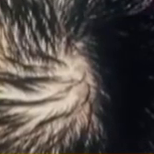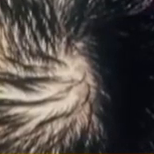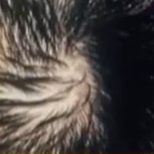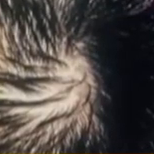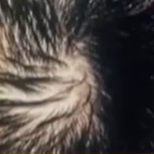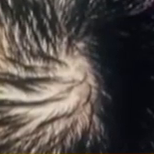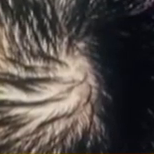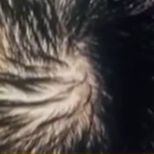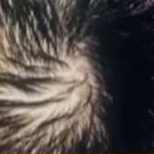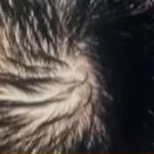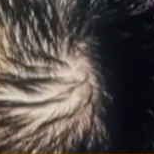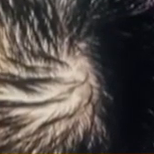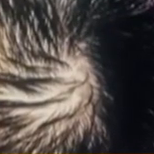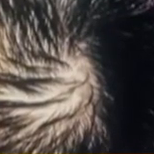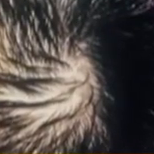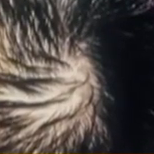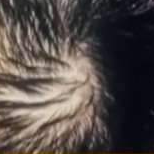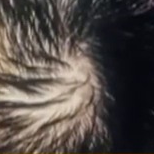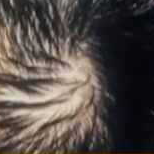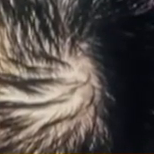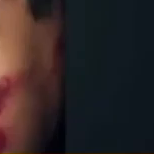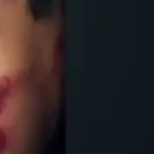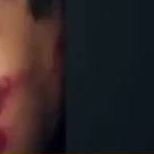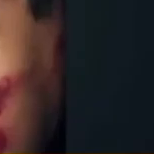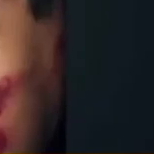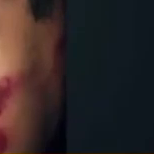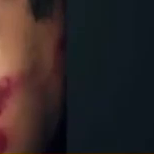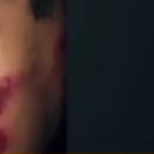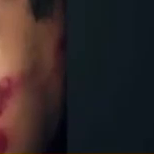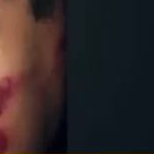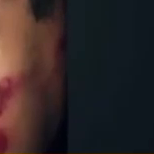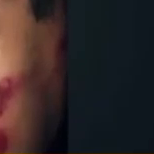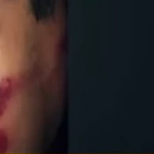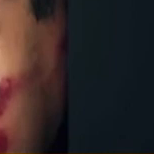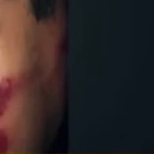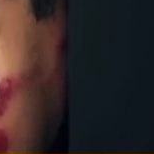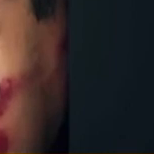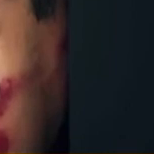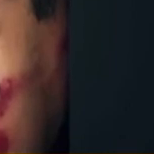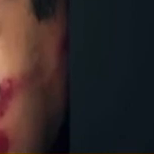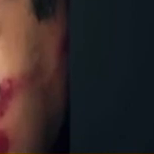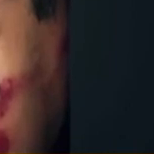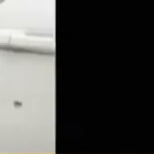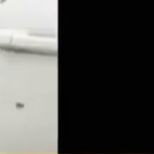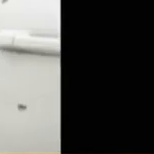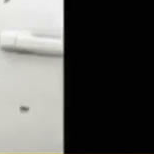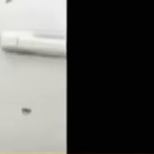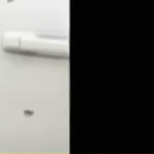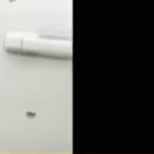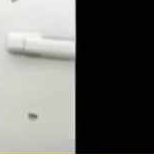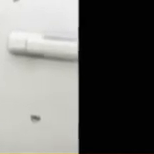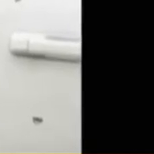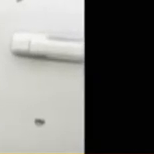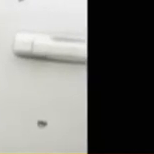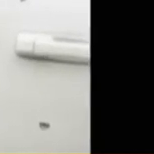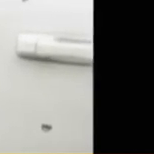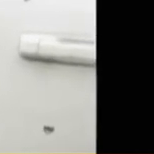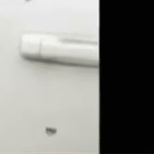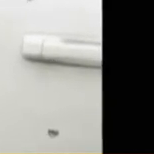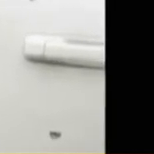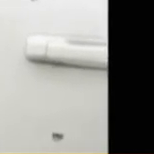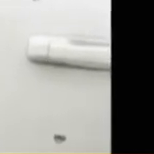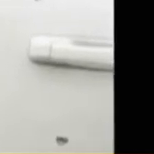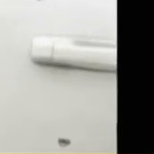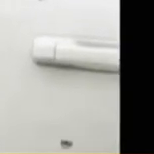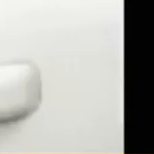una persona agredida sexualmente, algo trágico, algo verdaderamente preocupante. Y vergonzoso. Y vergonzoso, que tendrá que poner más atención, por